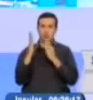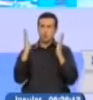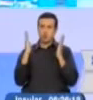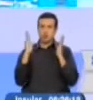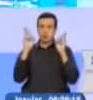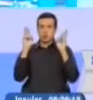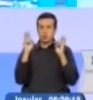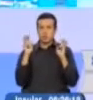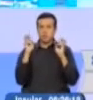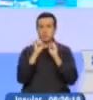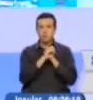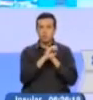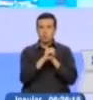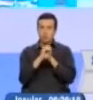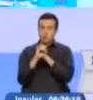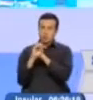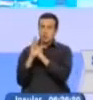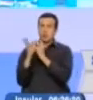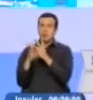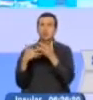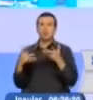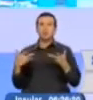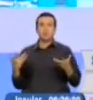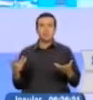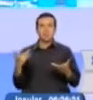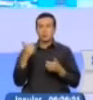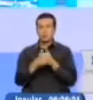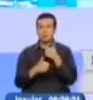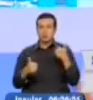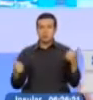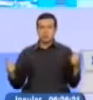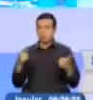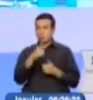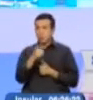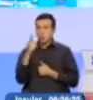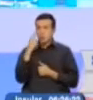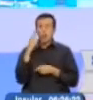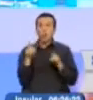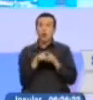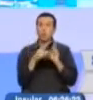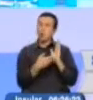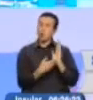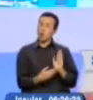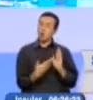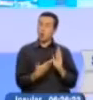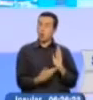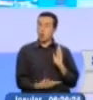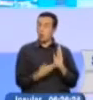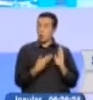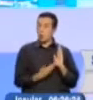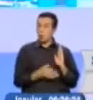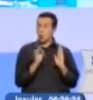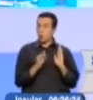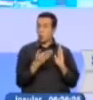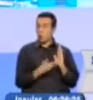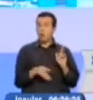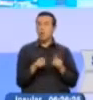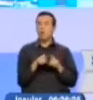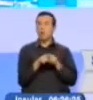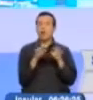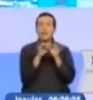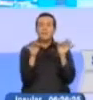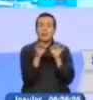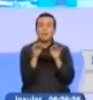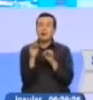este marketing político que quiere ver a los candidatos como un producto y que quiere venderlos como si fuera una bolsa de papas